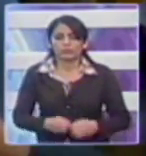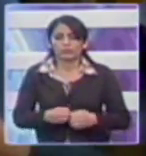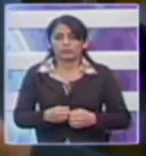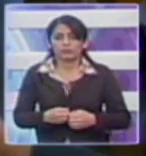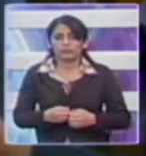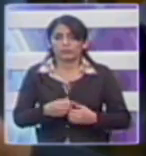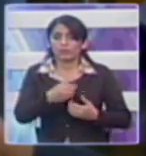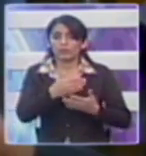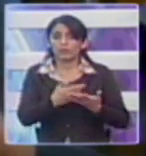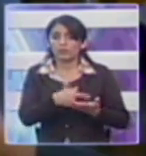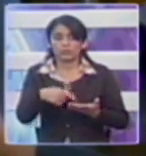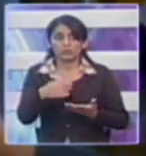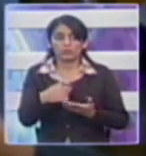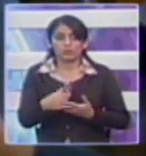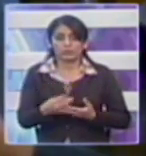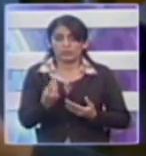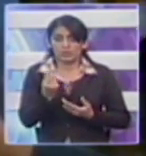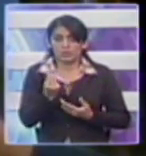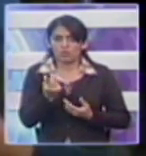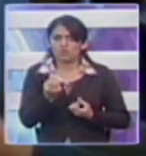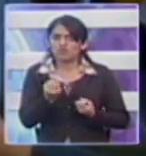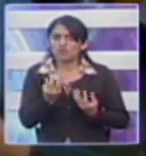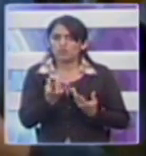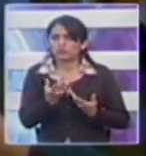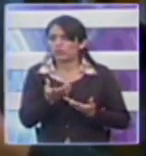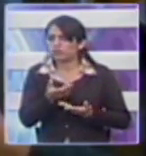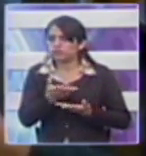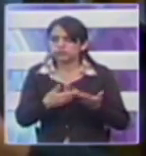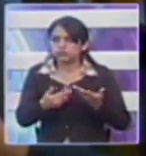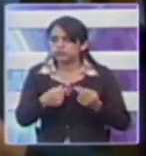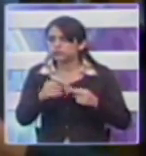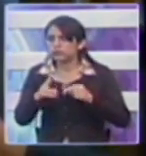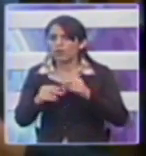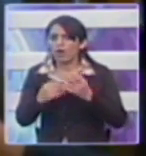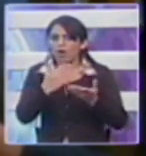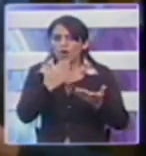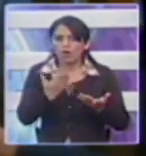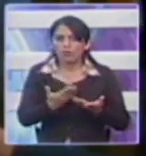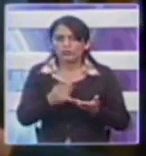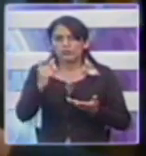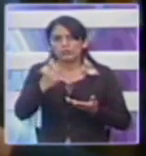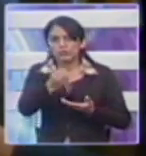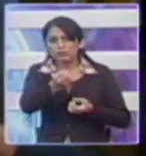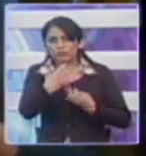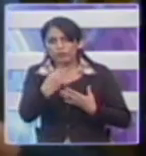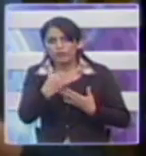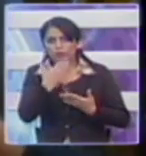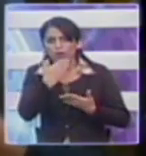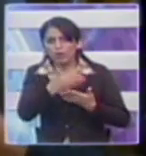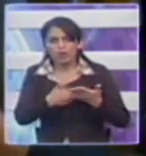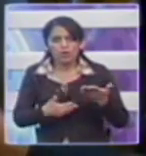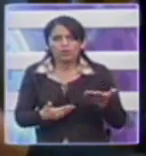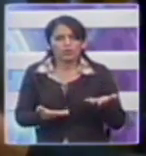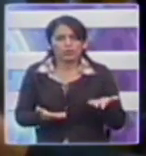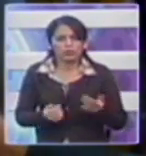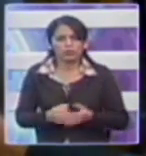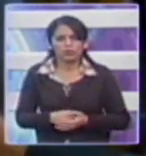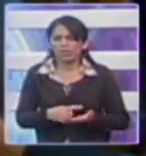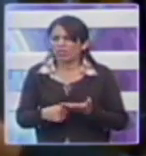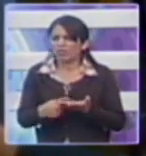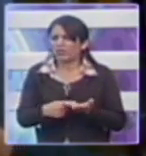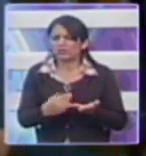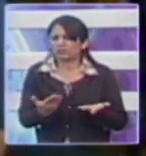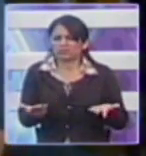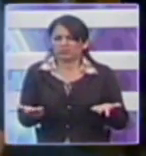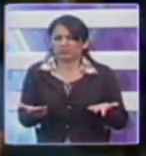ni siquiera una pregunta por parte de los legisladores, peor abrir un debate. ¿De qué informe estamos hablando? Aquí, por ejemplo,